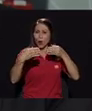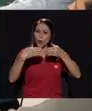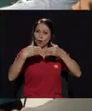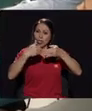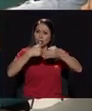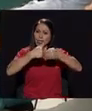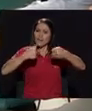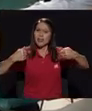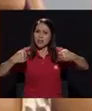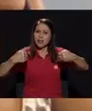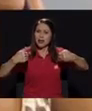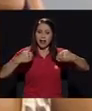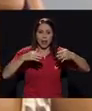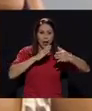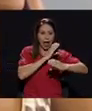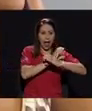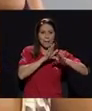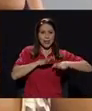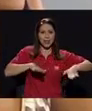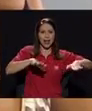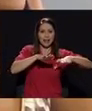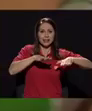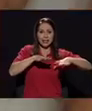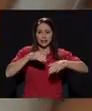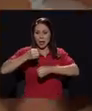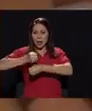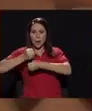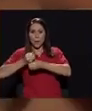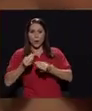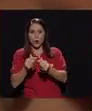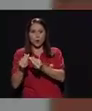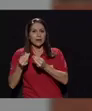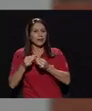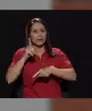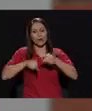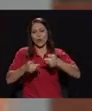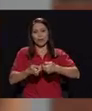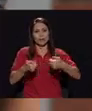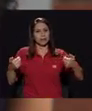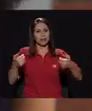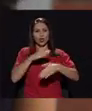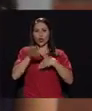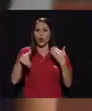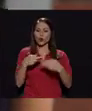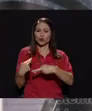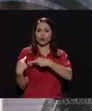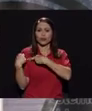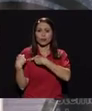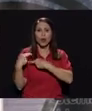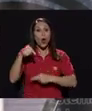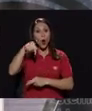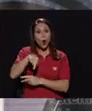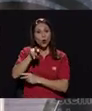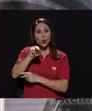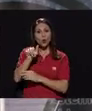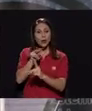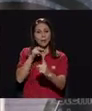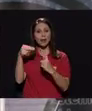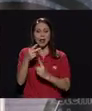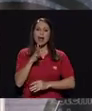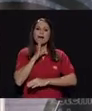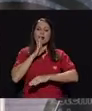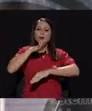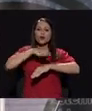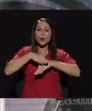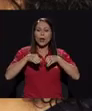los ambientalistas y los productivistas, que todos tenemos una responsabilidad. Hoy,